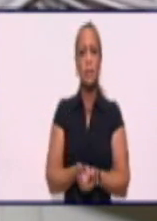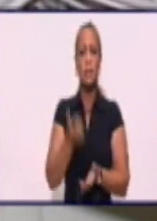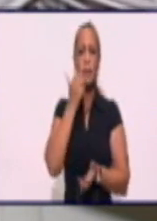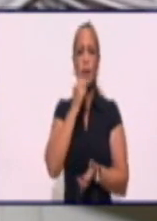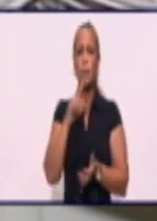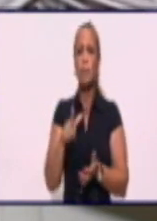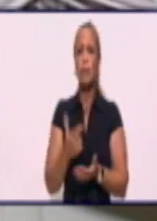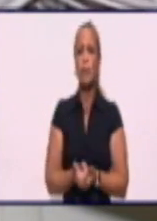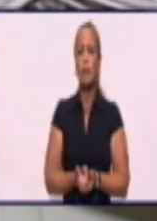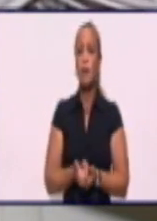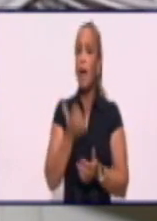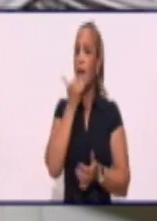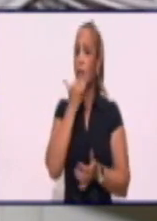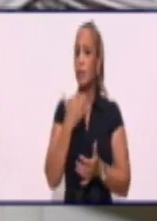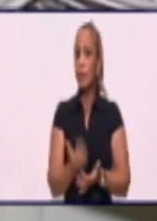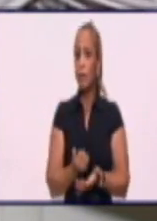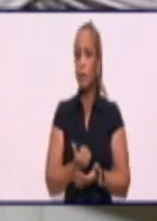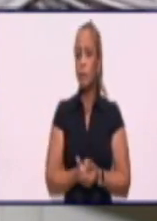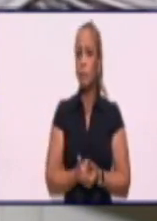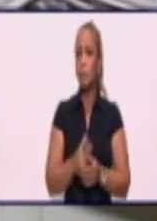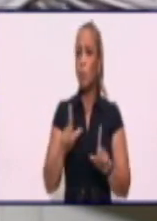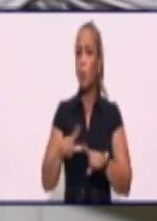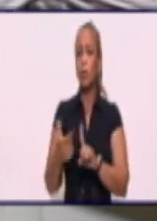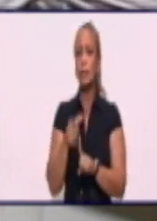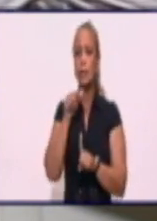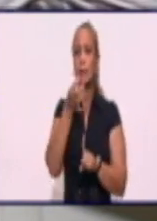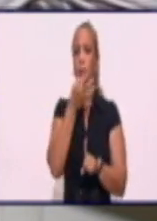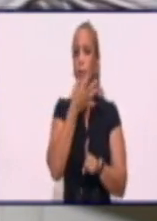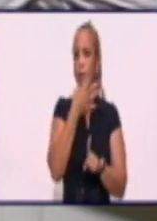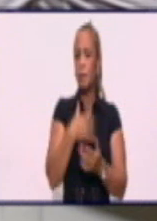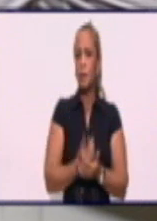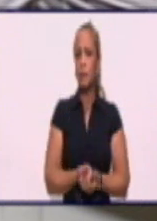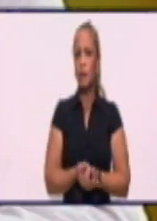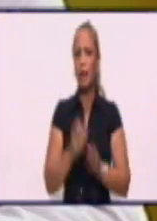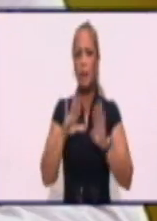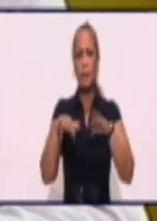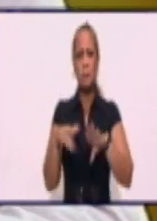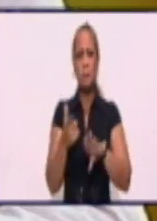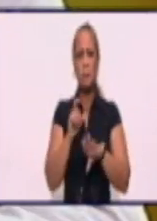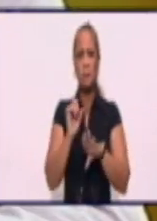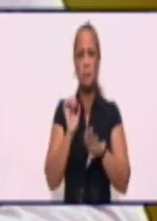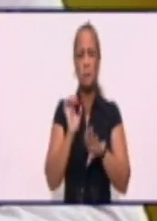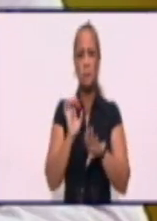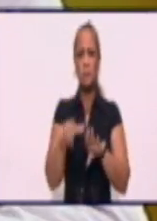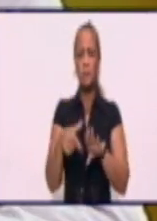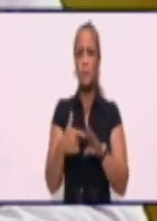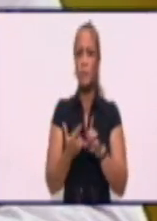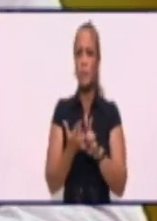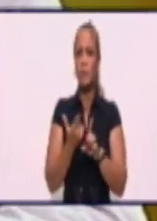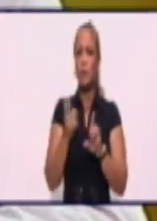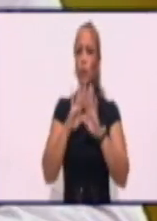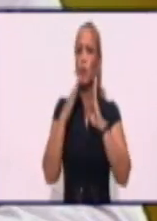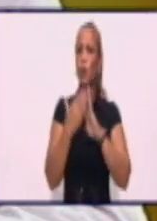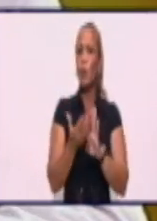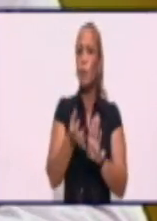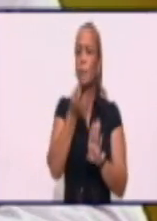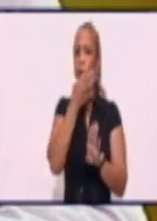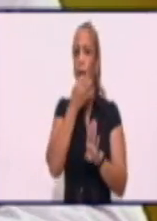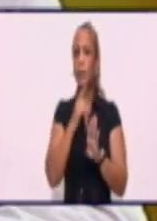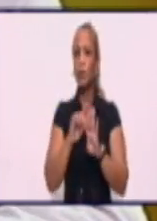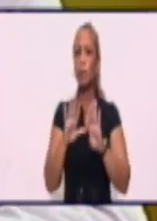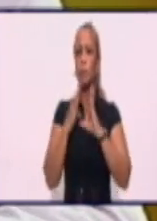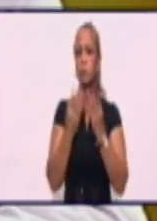tenemos dificultades con el tema de estos medicamentos. Además, no solo con estos medicamentos, sino con todos los medicamentos prácticamente, porque